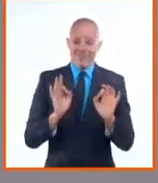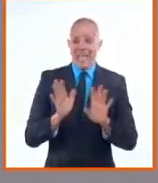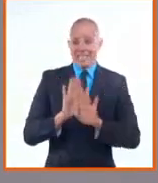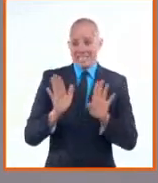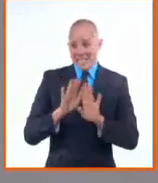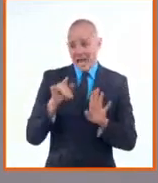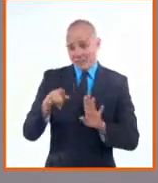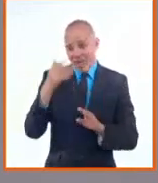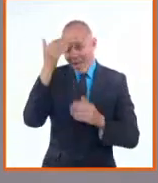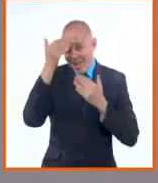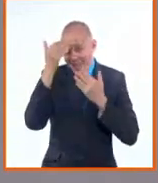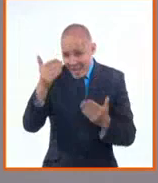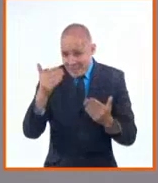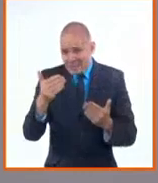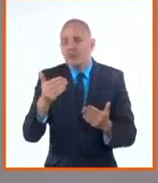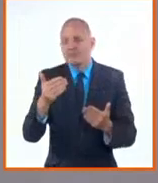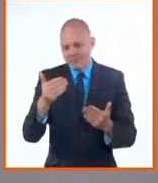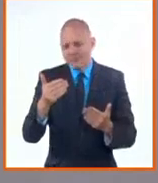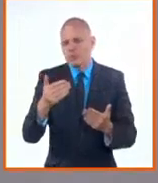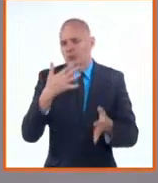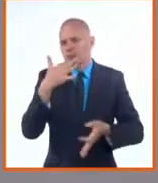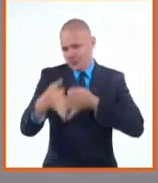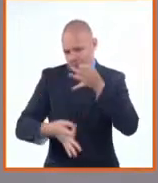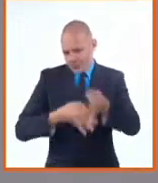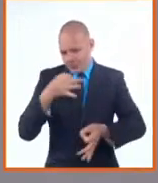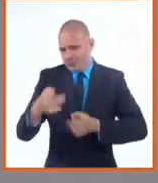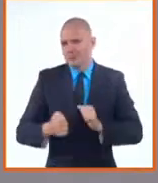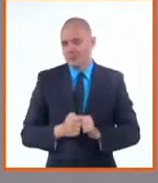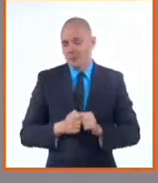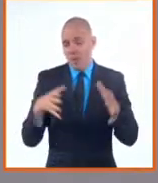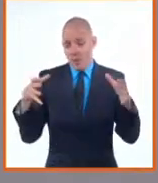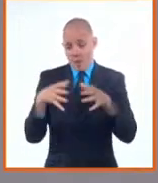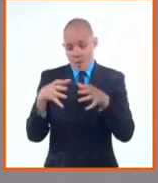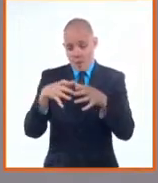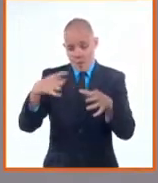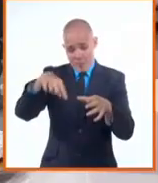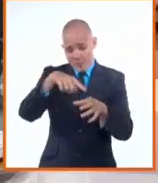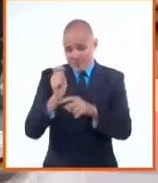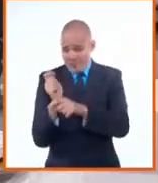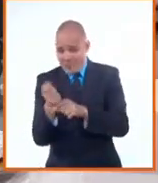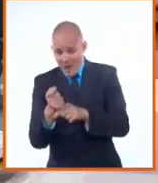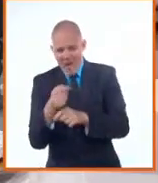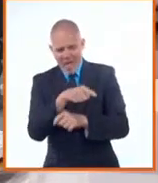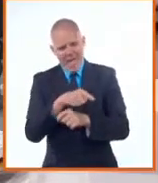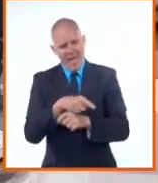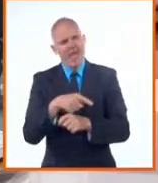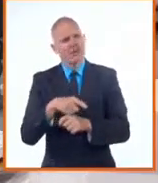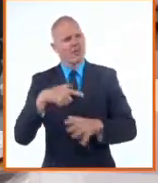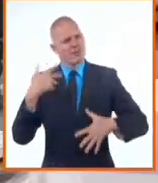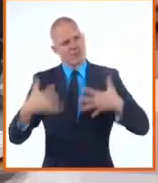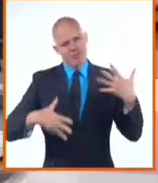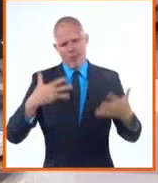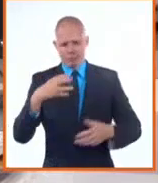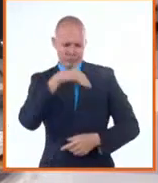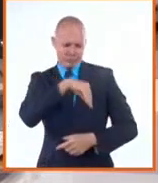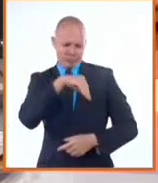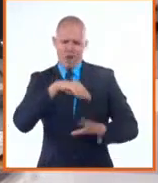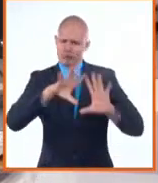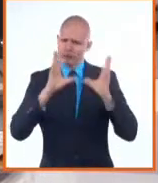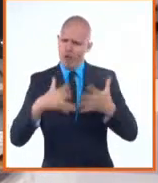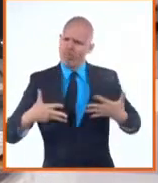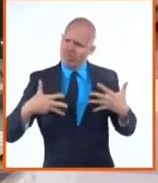llevó al equipo al plano que que logró hubo hubo como tú decías expresiones de mucho